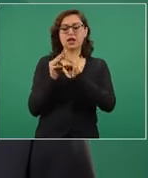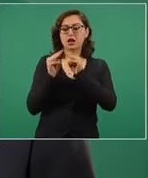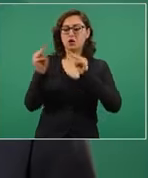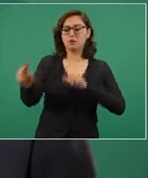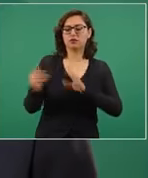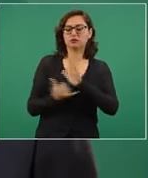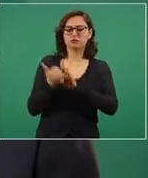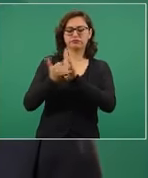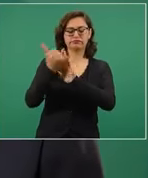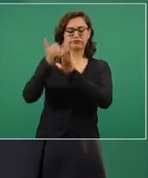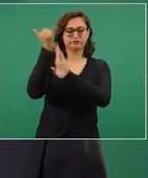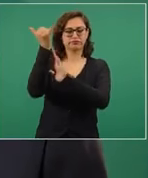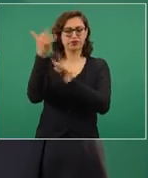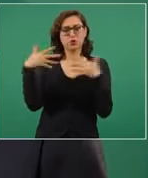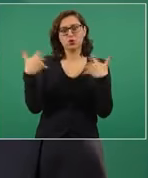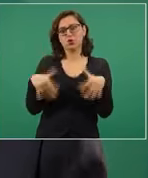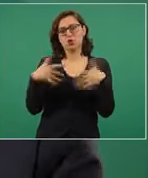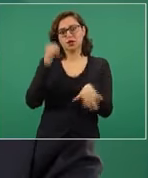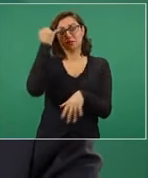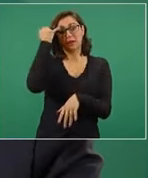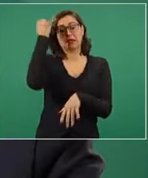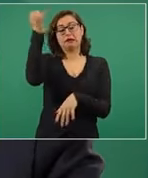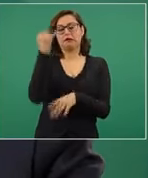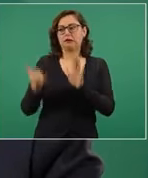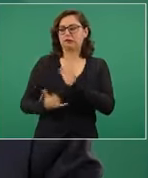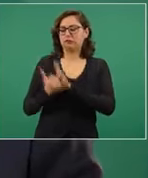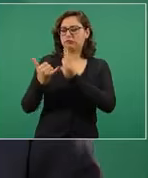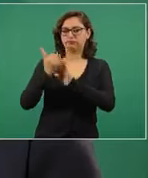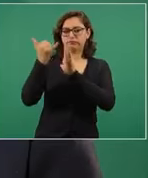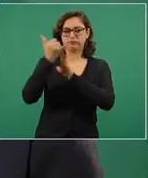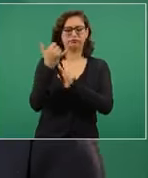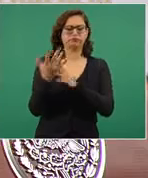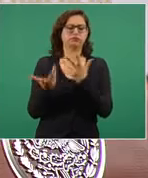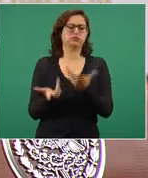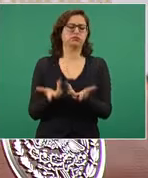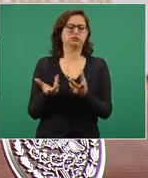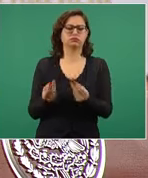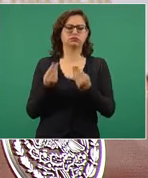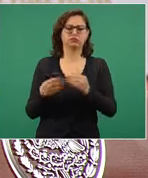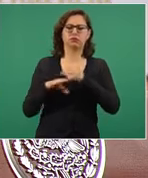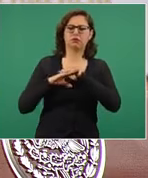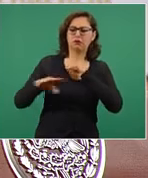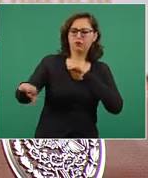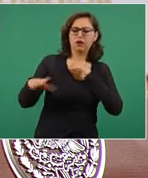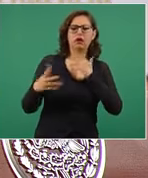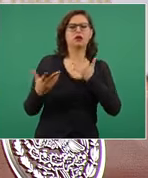Nada más imaginen lo que significa en terraplenes, en